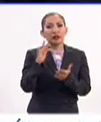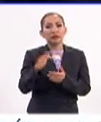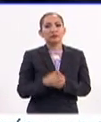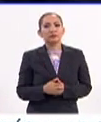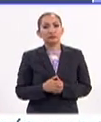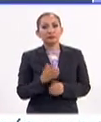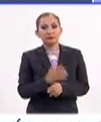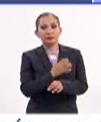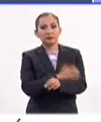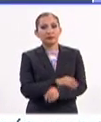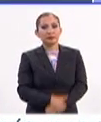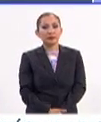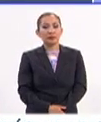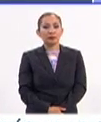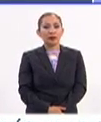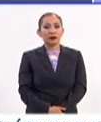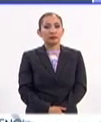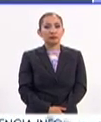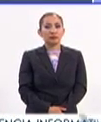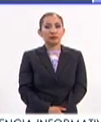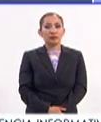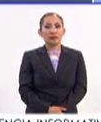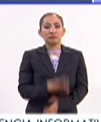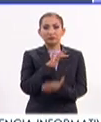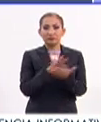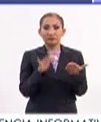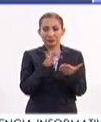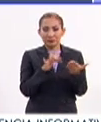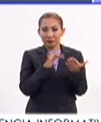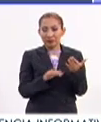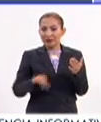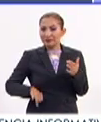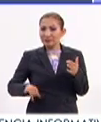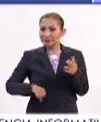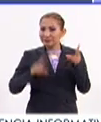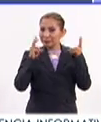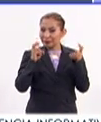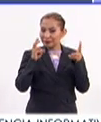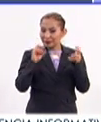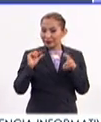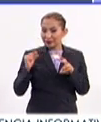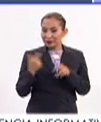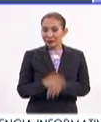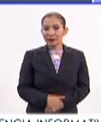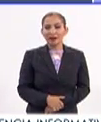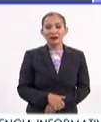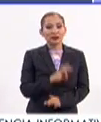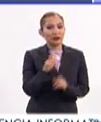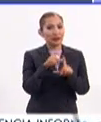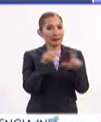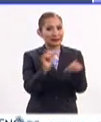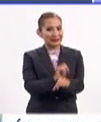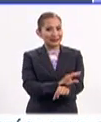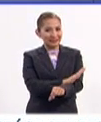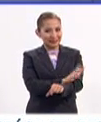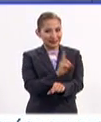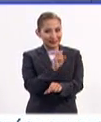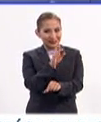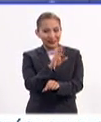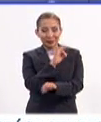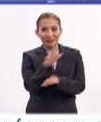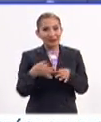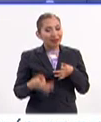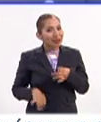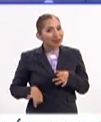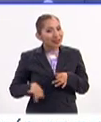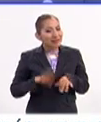gracias por acompañarnos y bueno, pues a leer estos interesantes temas que nos acaba de recomendar. Ya estamos todos listos y emocionados, doctor. Nos dejó a